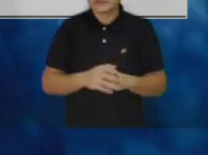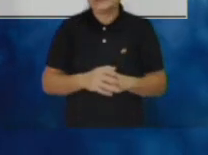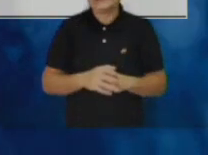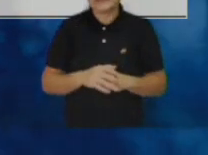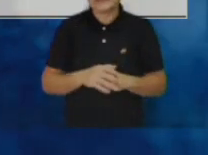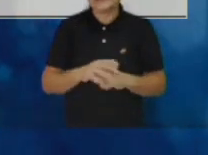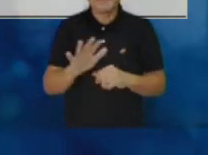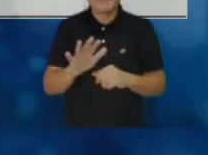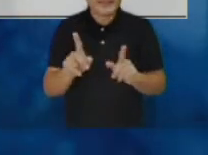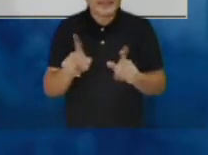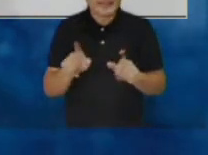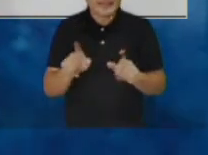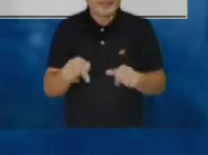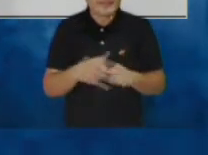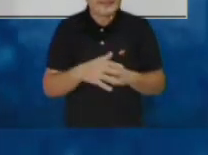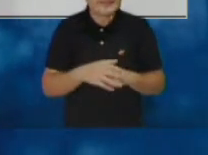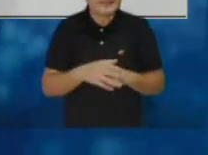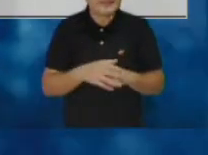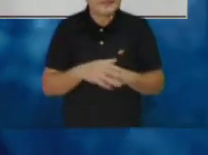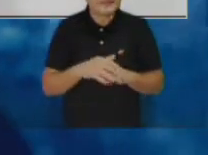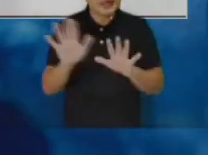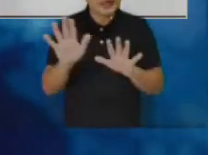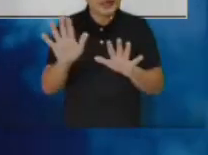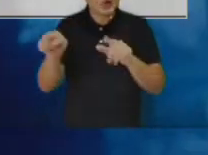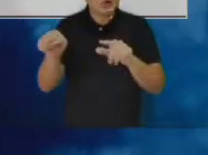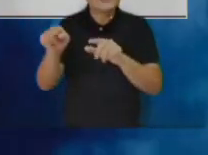son de EMC, o sea,